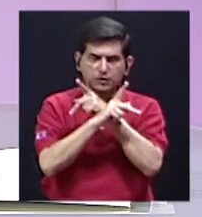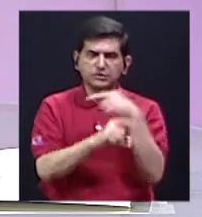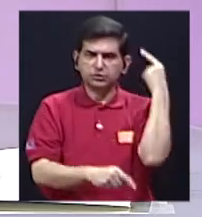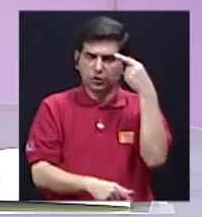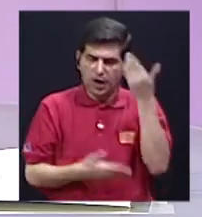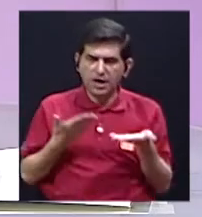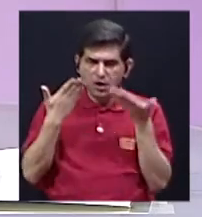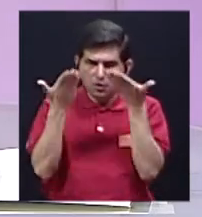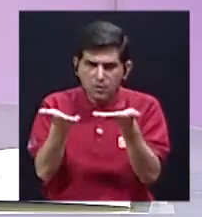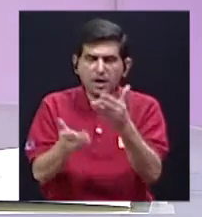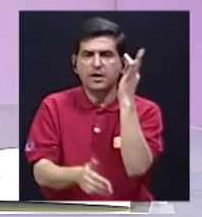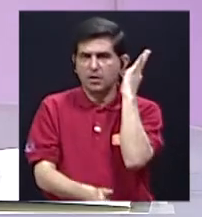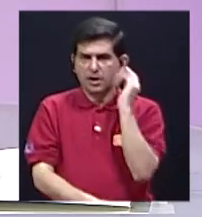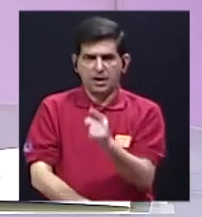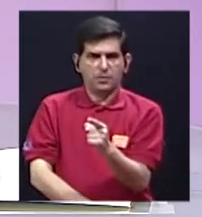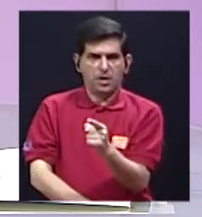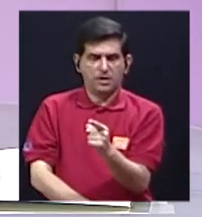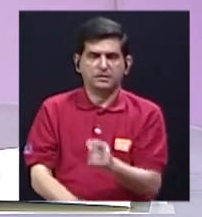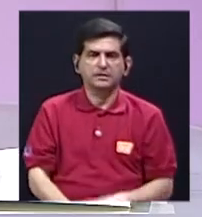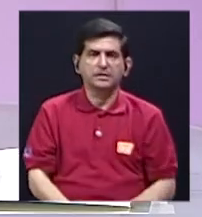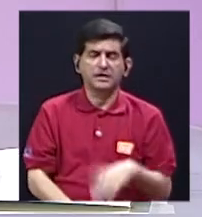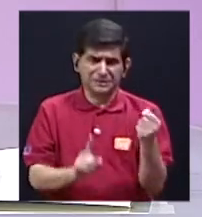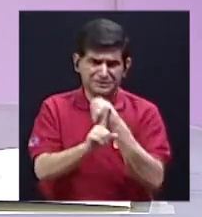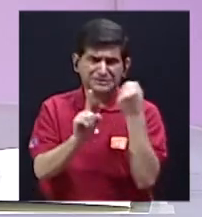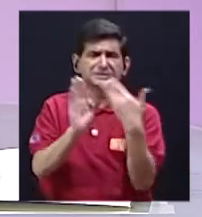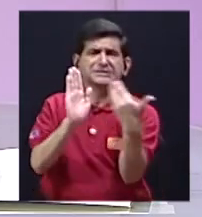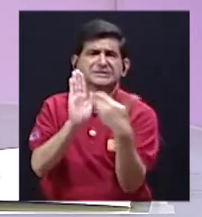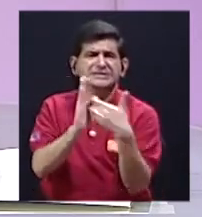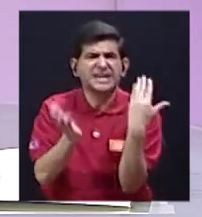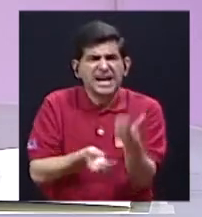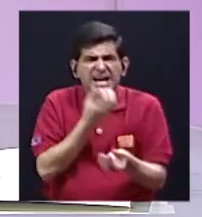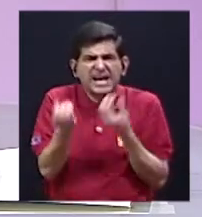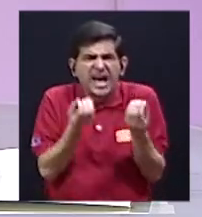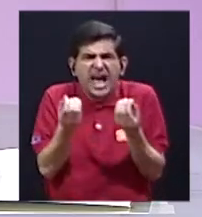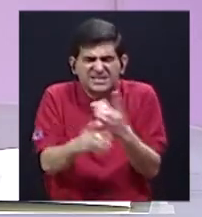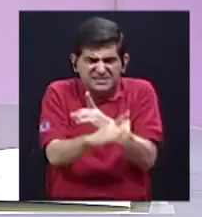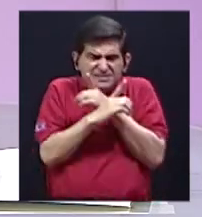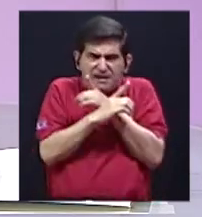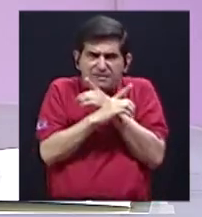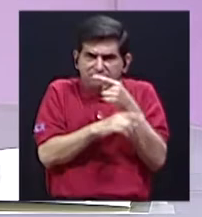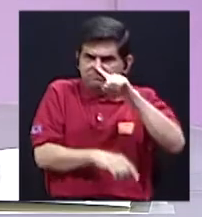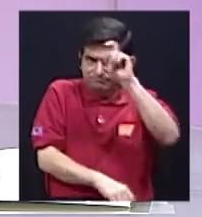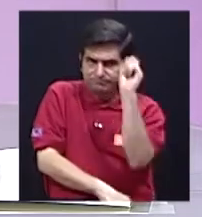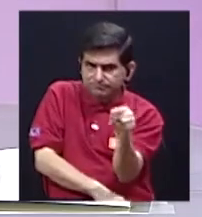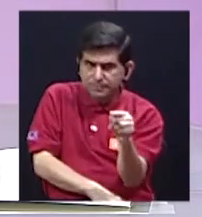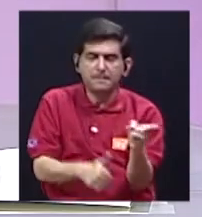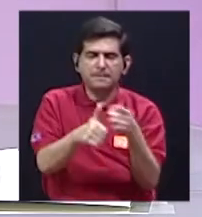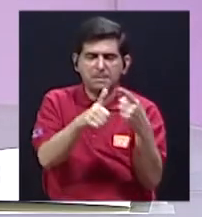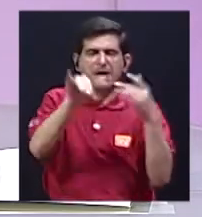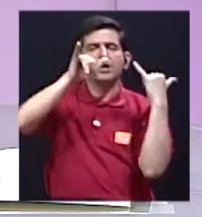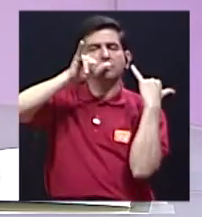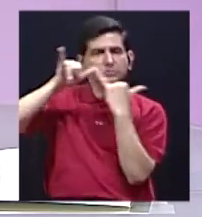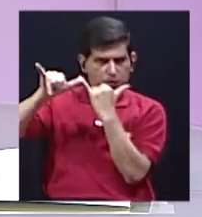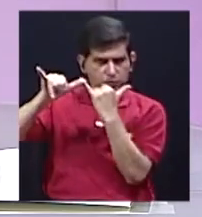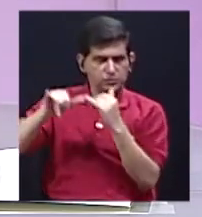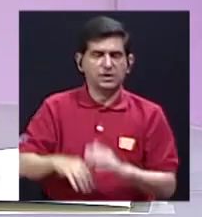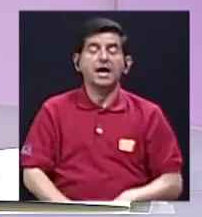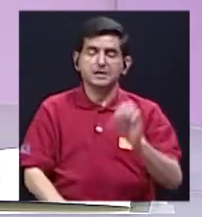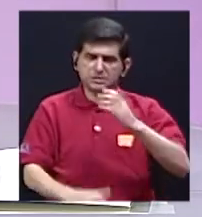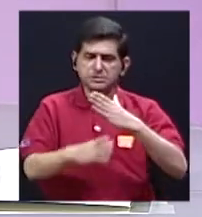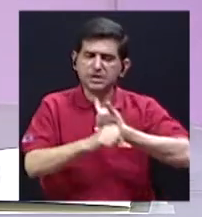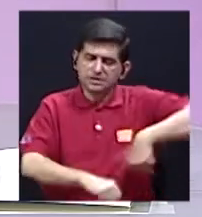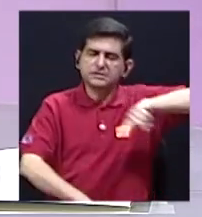estado hacia una mujer que sufre la violencia que se puede hacer de la defensoría bueno en primer lugar denunciar estos hechos como sí lo